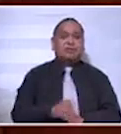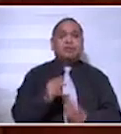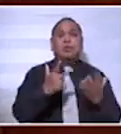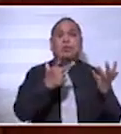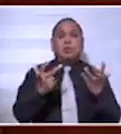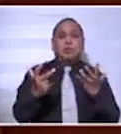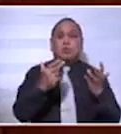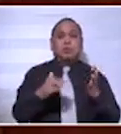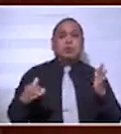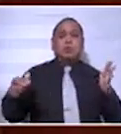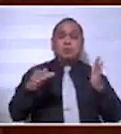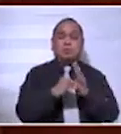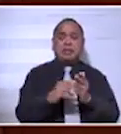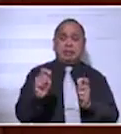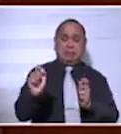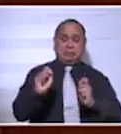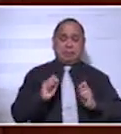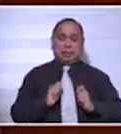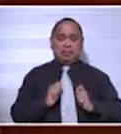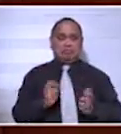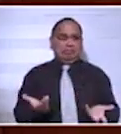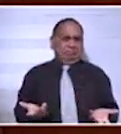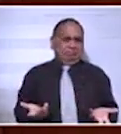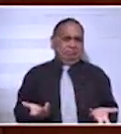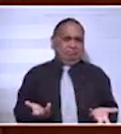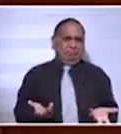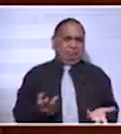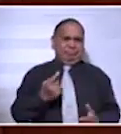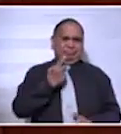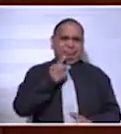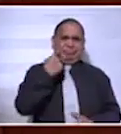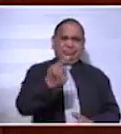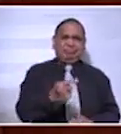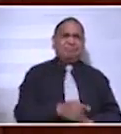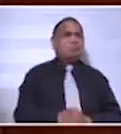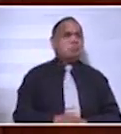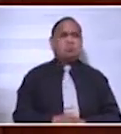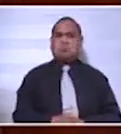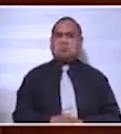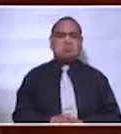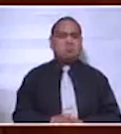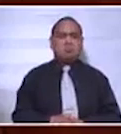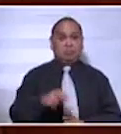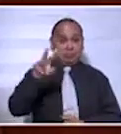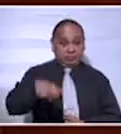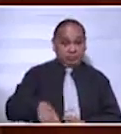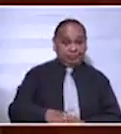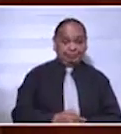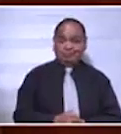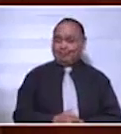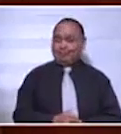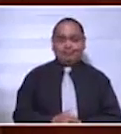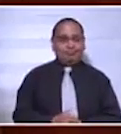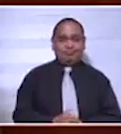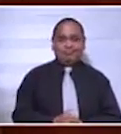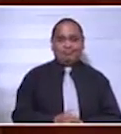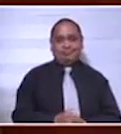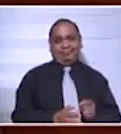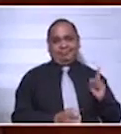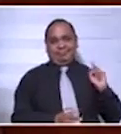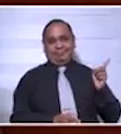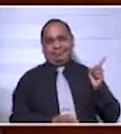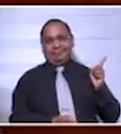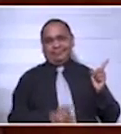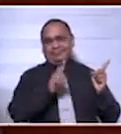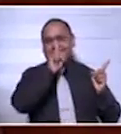800,000 pesos es una irresponsabilidad decirlo, porque de ninguna manera eso es cierto. Pero no nos extraña, ¿no? Ya